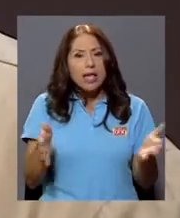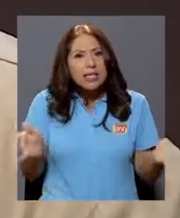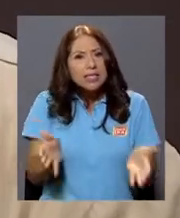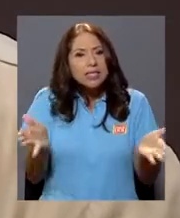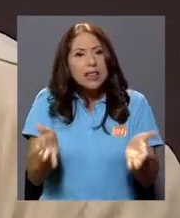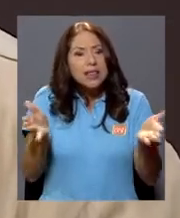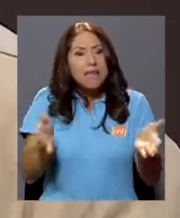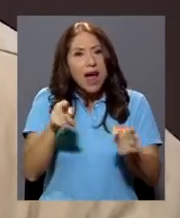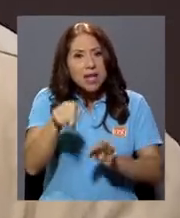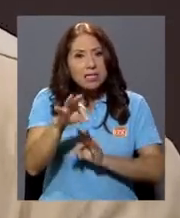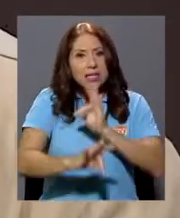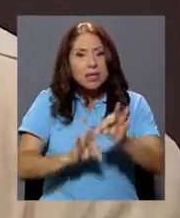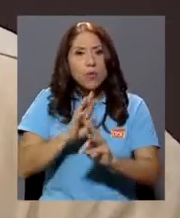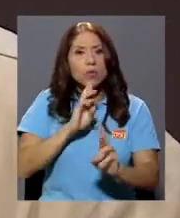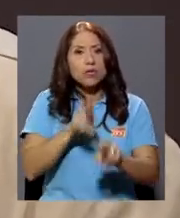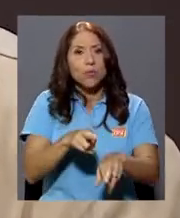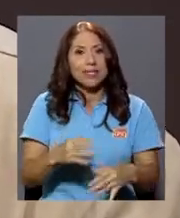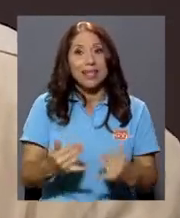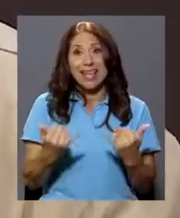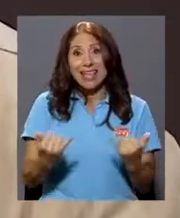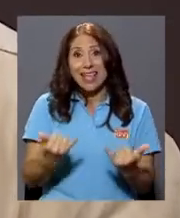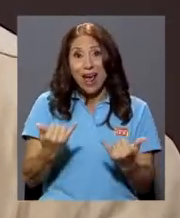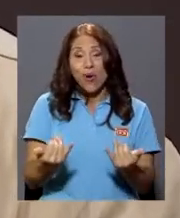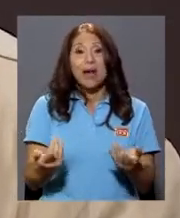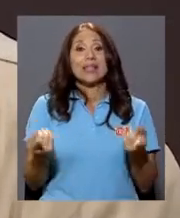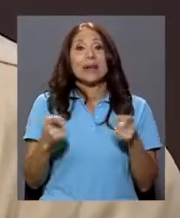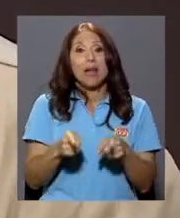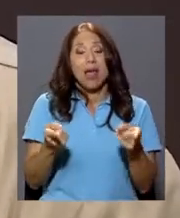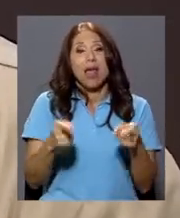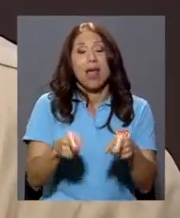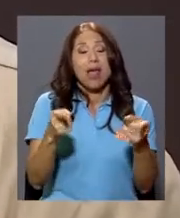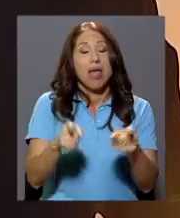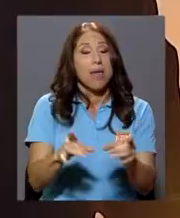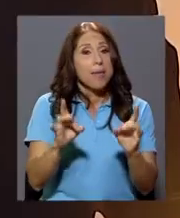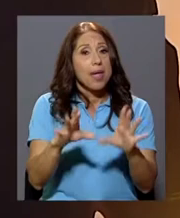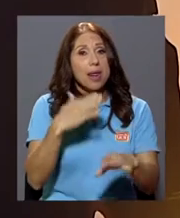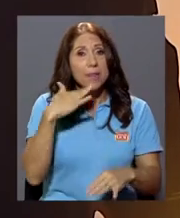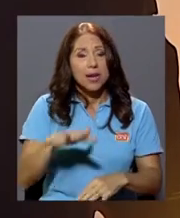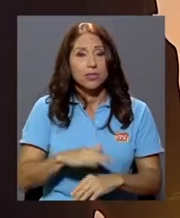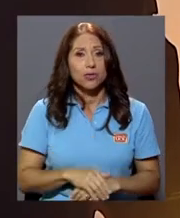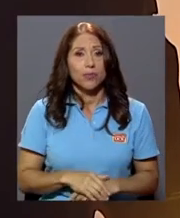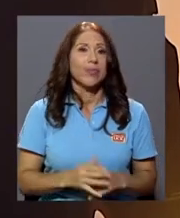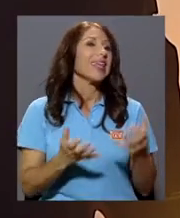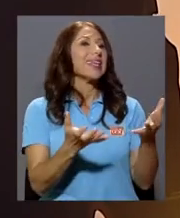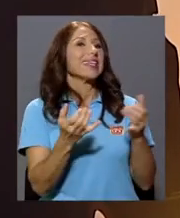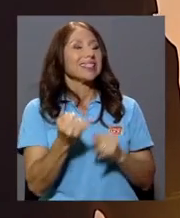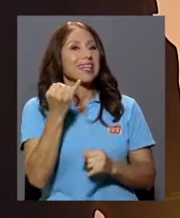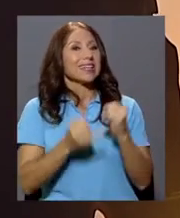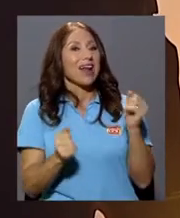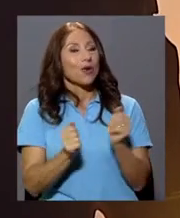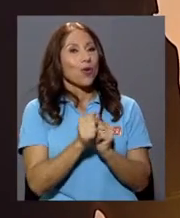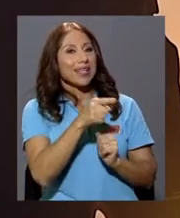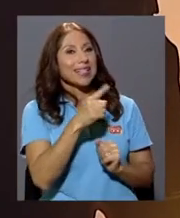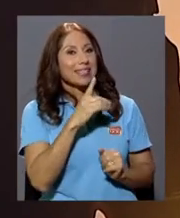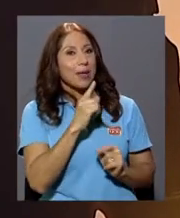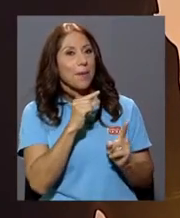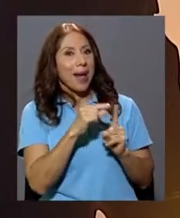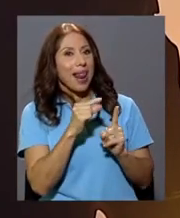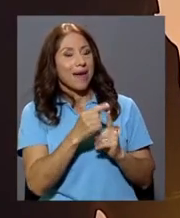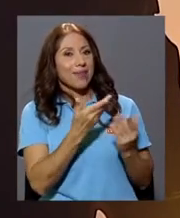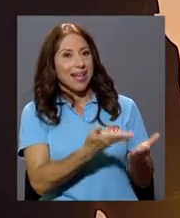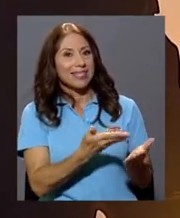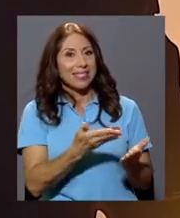ese tipo de respuesta, y estamos en un círculo perverso. Quisiera cerrar con esas palabras de don Héctor en este